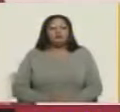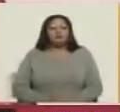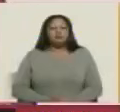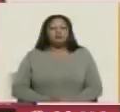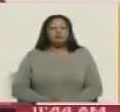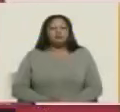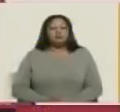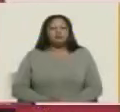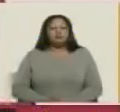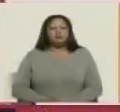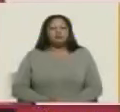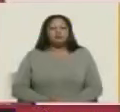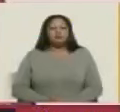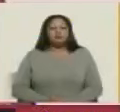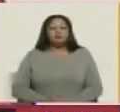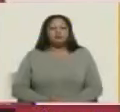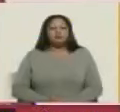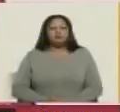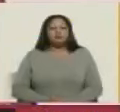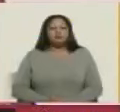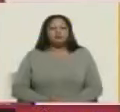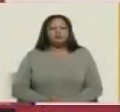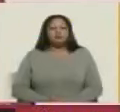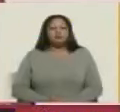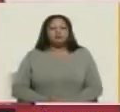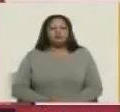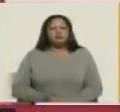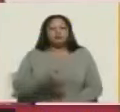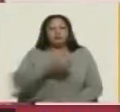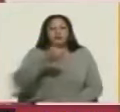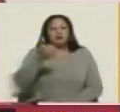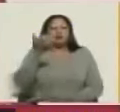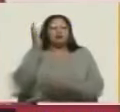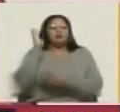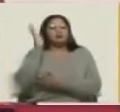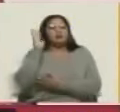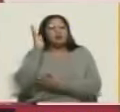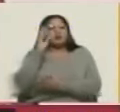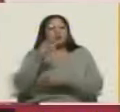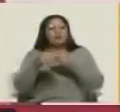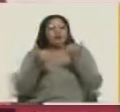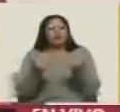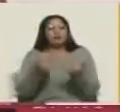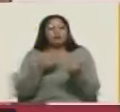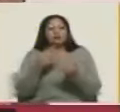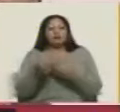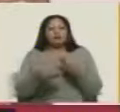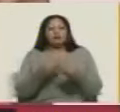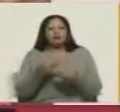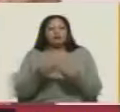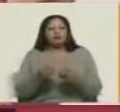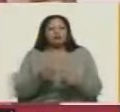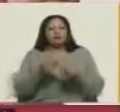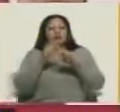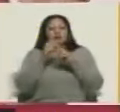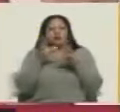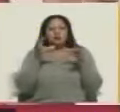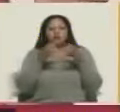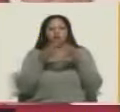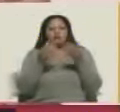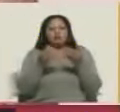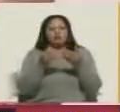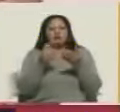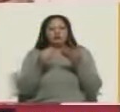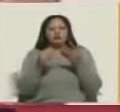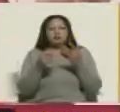que eso, cada asamblea, así que una vez lo hicimos para la escogencia, ¿verdad? de los delegados, que fue una cosa tan